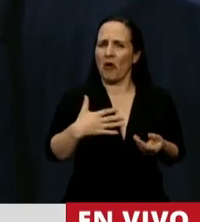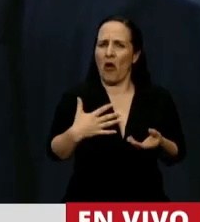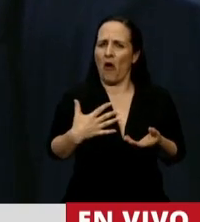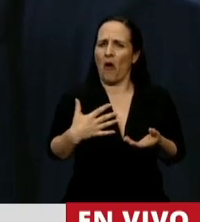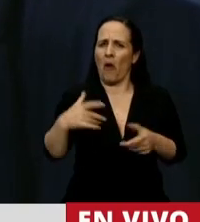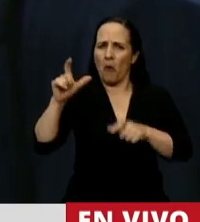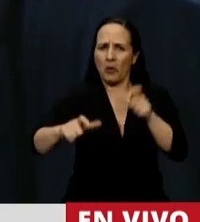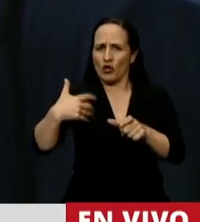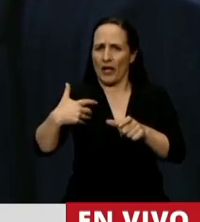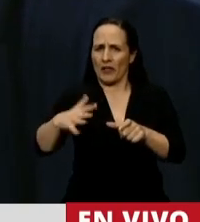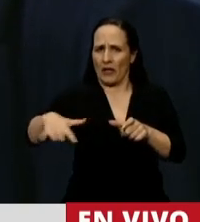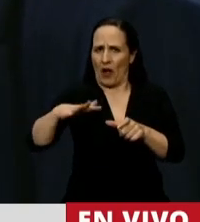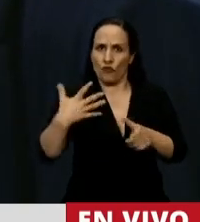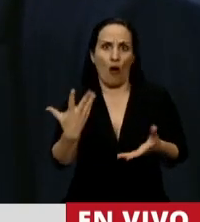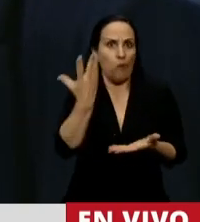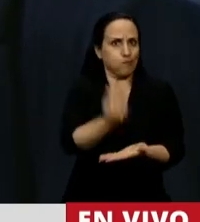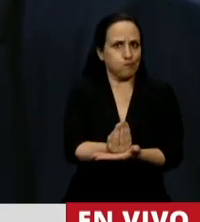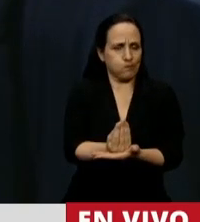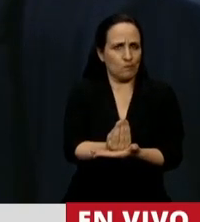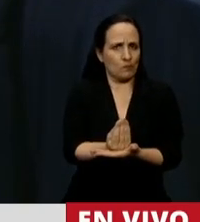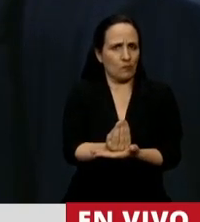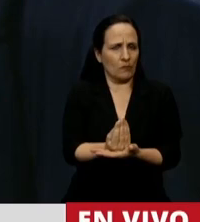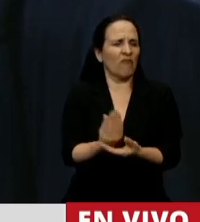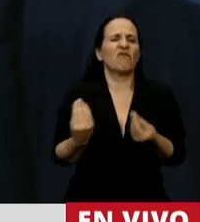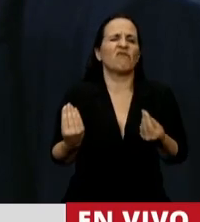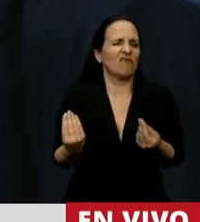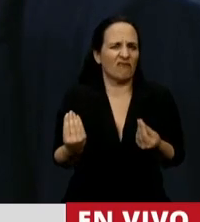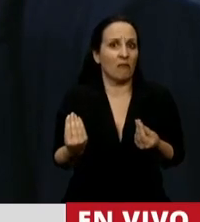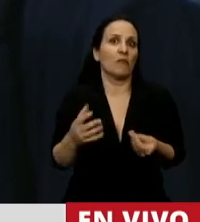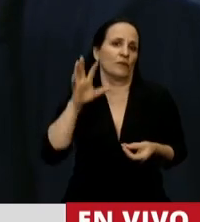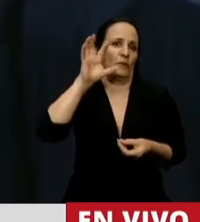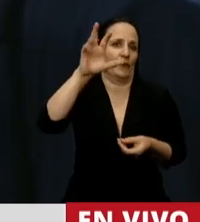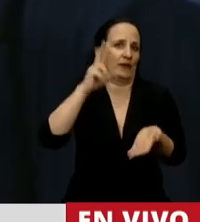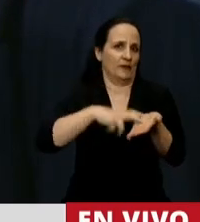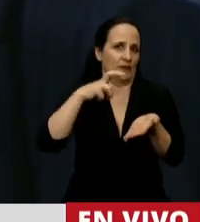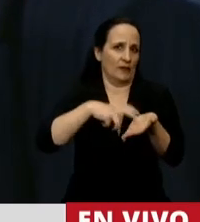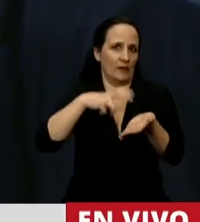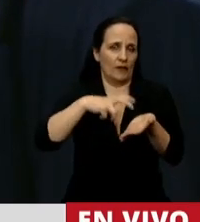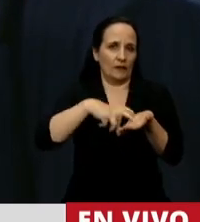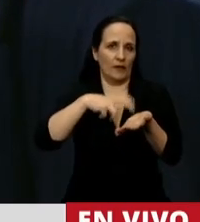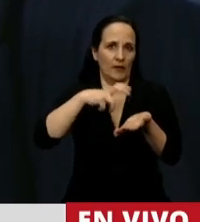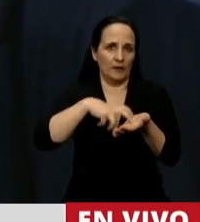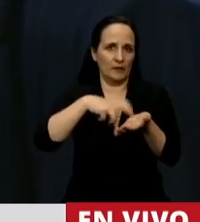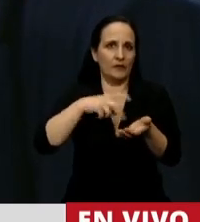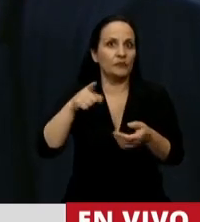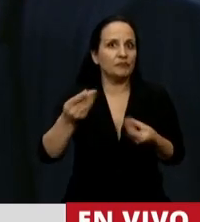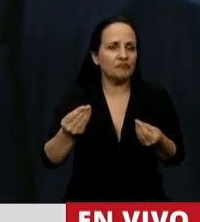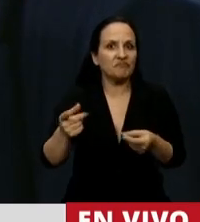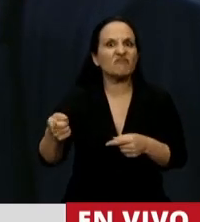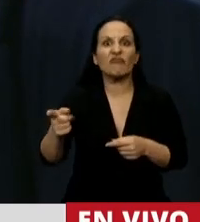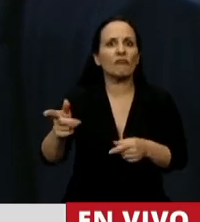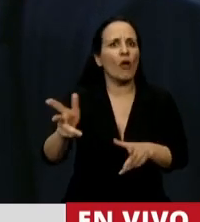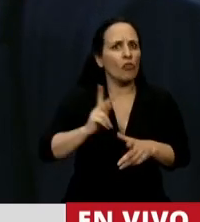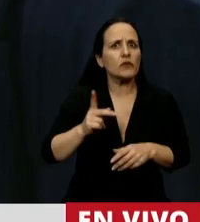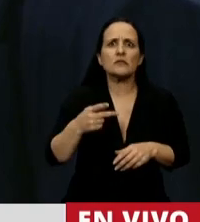representando a muchos argentinos, fundamentalmente a muchos salteños, que nos dicen sí a las dos